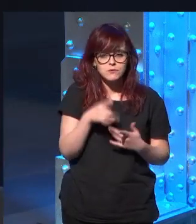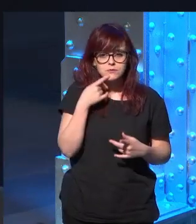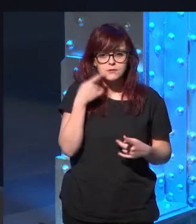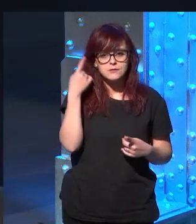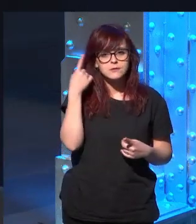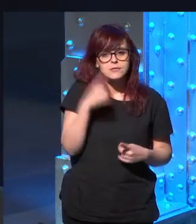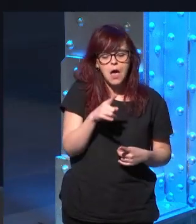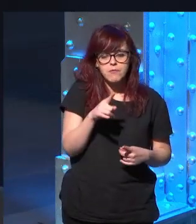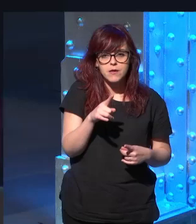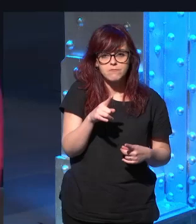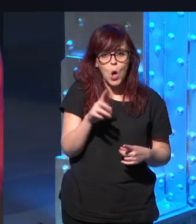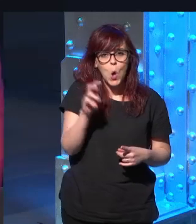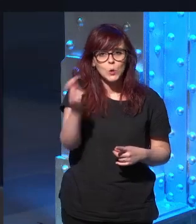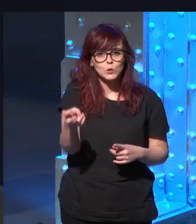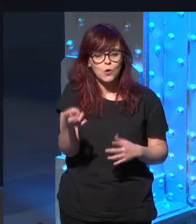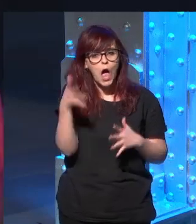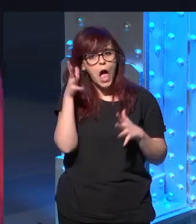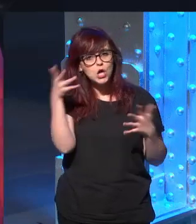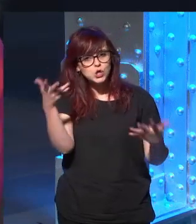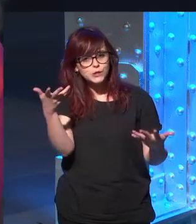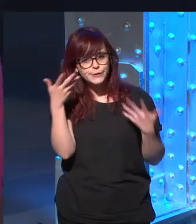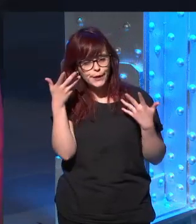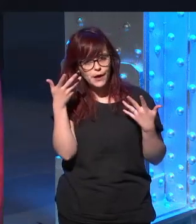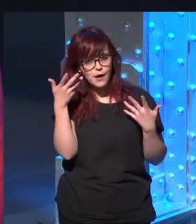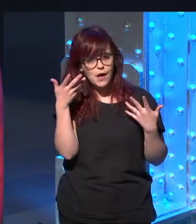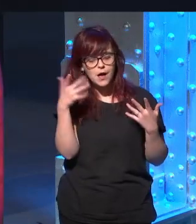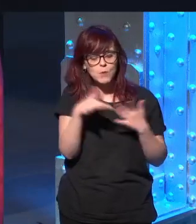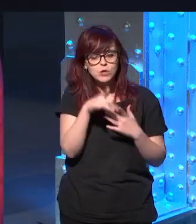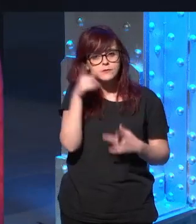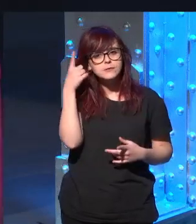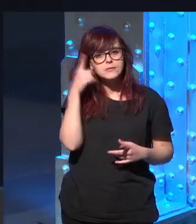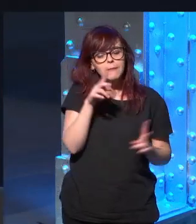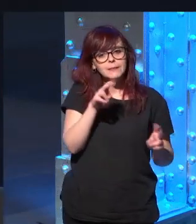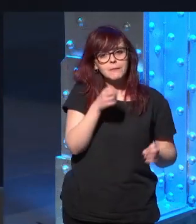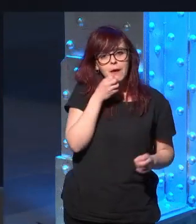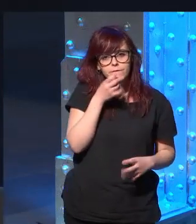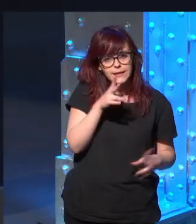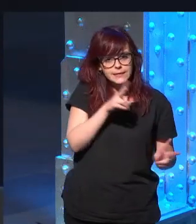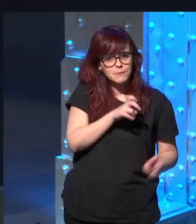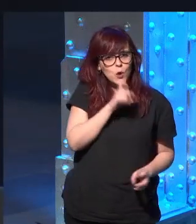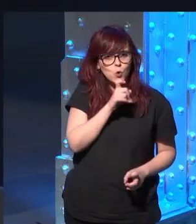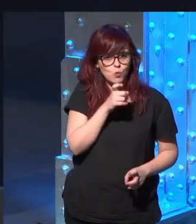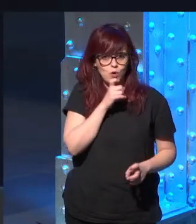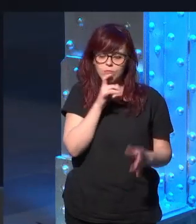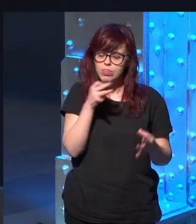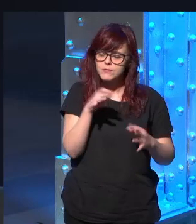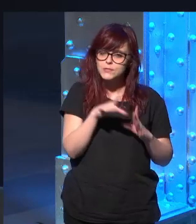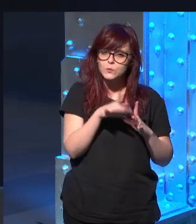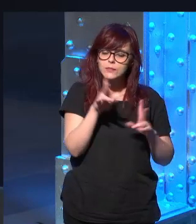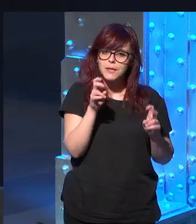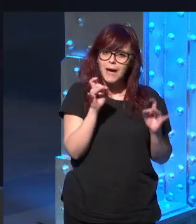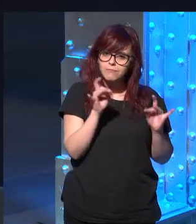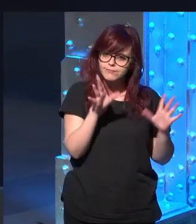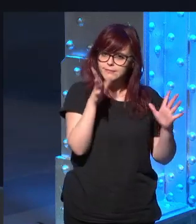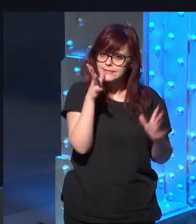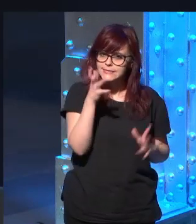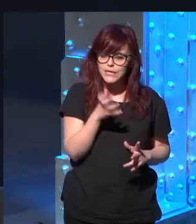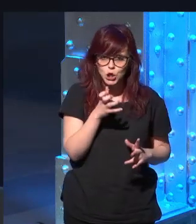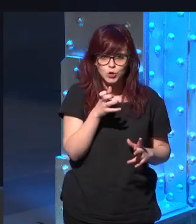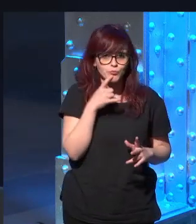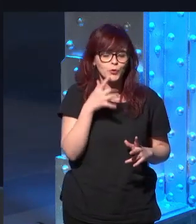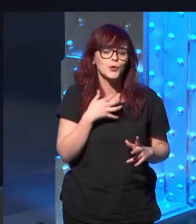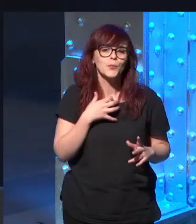o en manos de o te dejas aconsejar por alguien que sepa bien del tema, porque esto es un tema muy específico, muy serio y que no se